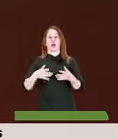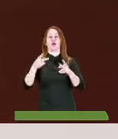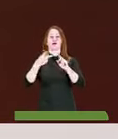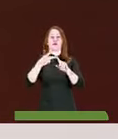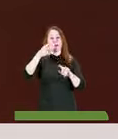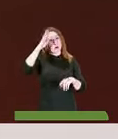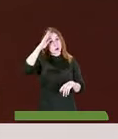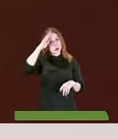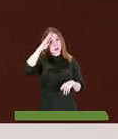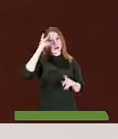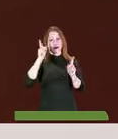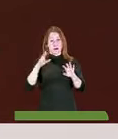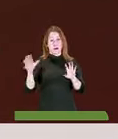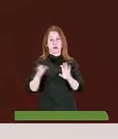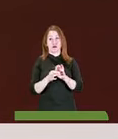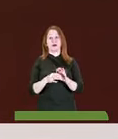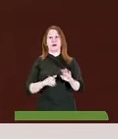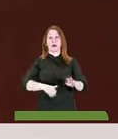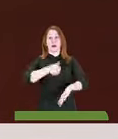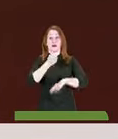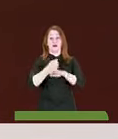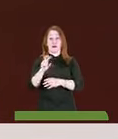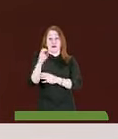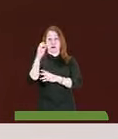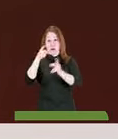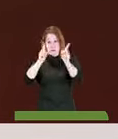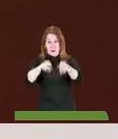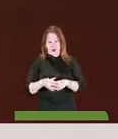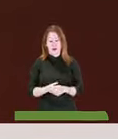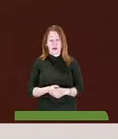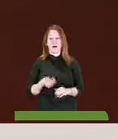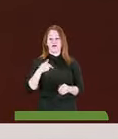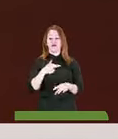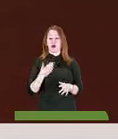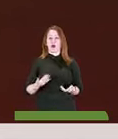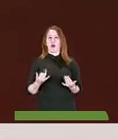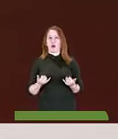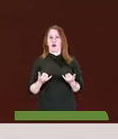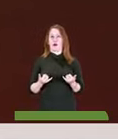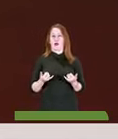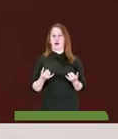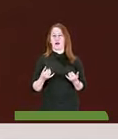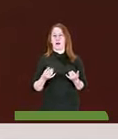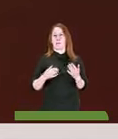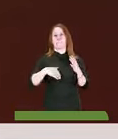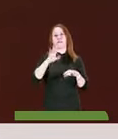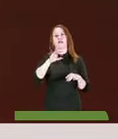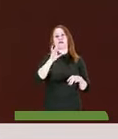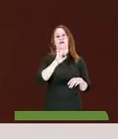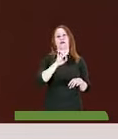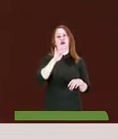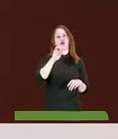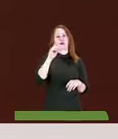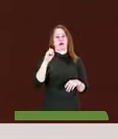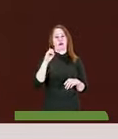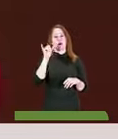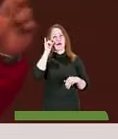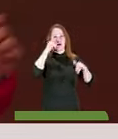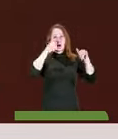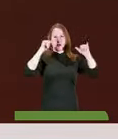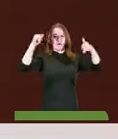Policía, también con la Dirección de Fiscalías. Nosotros en estos momentos tenemos más de 390 cámaras conectadas